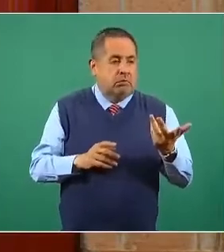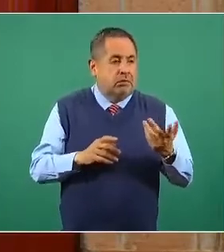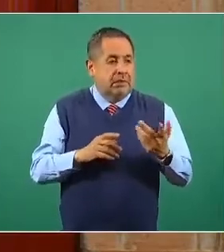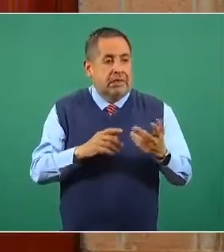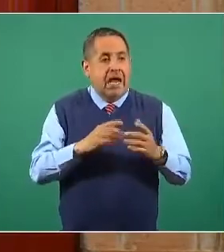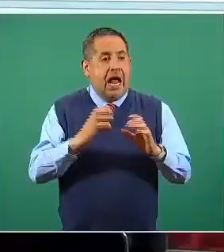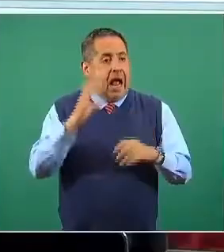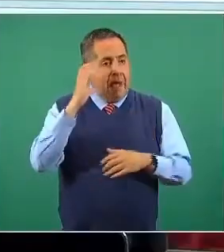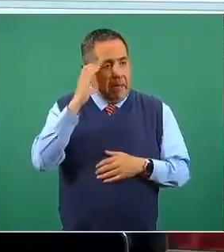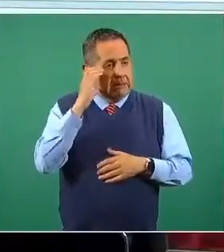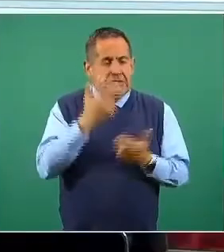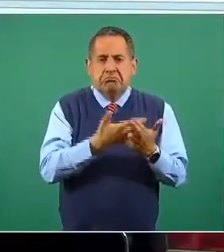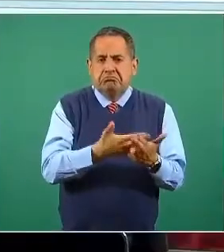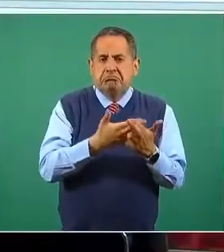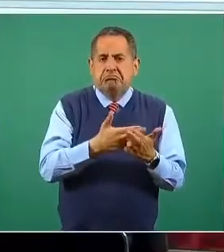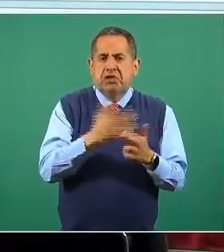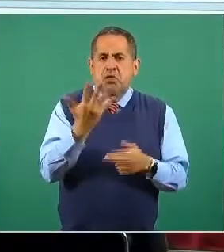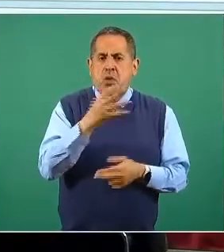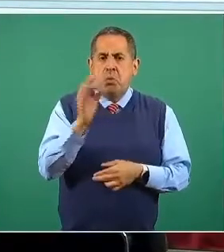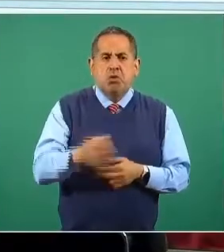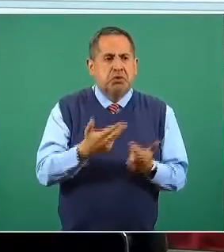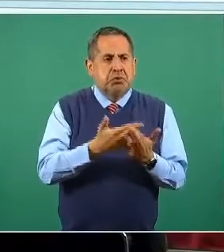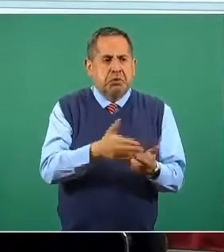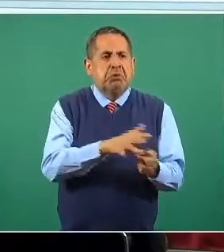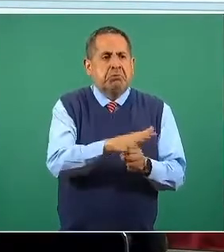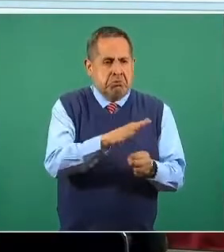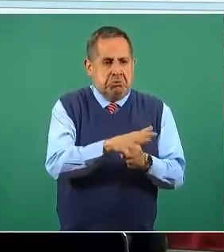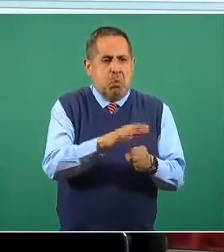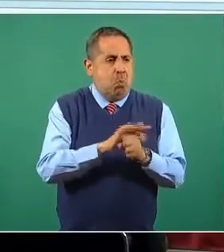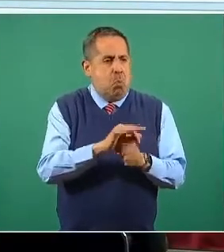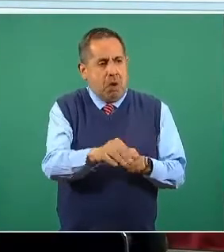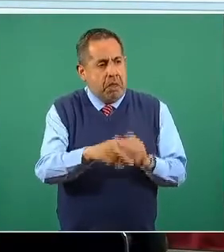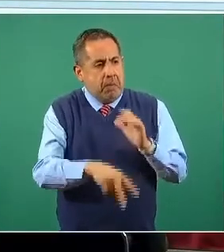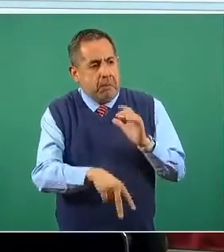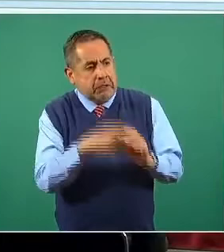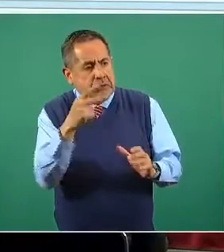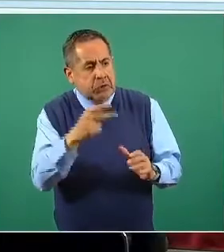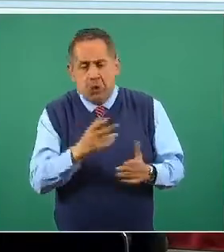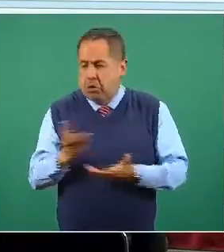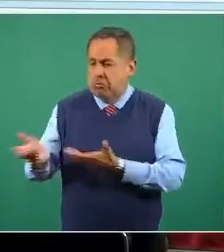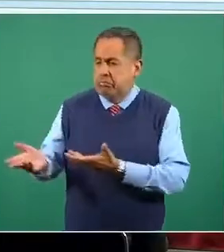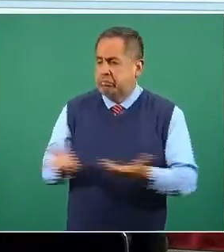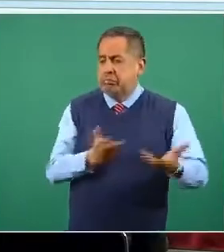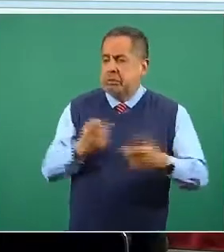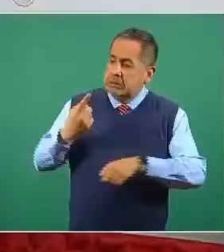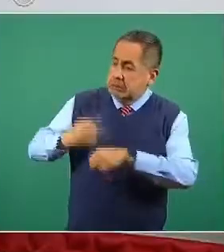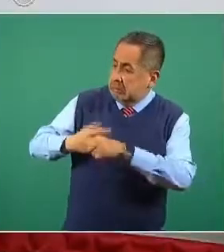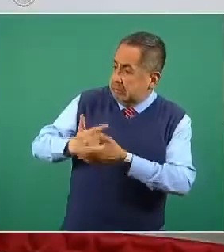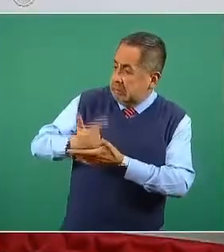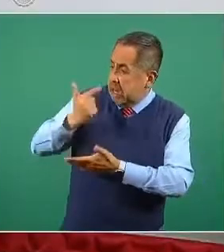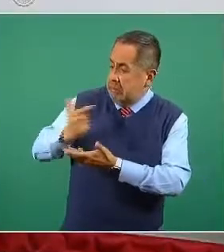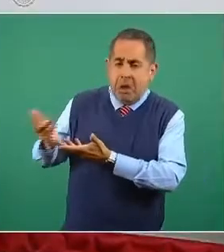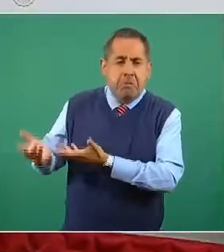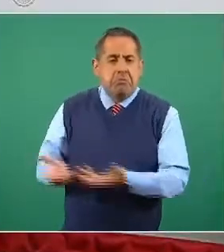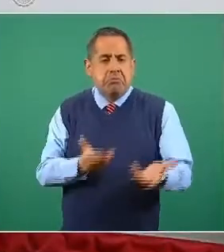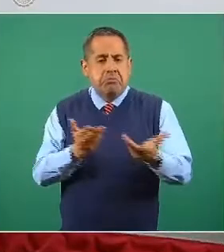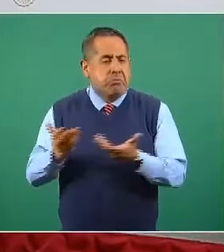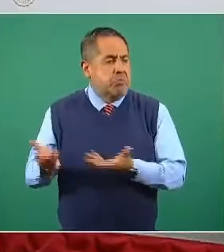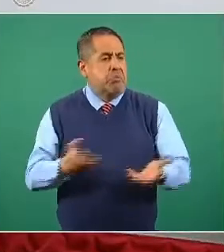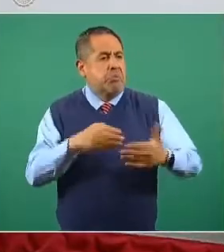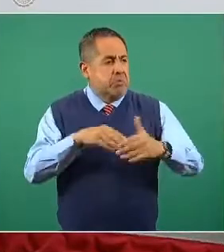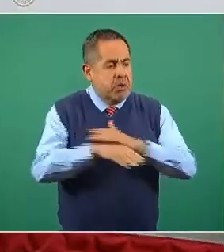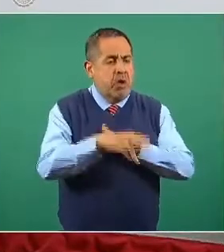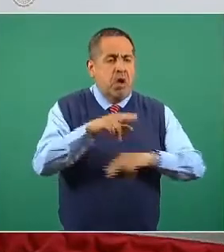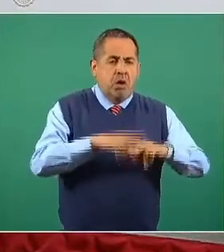camas disponibles para poder ofertarse a las personas que así lo requieran, es decir, tienen una ocupación menor